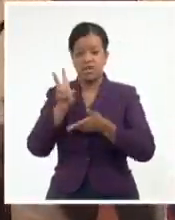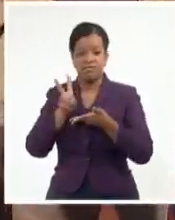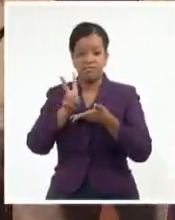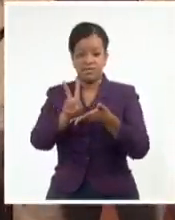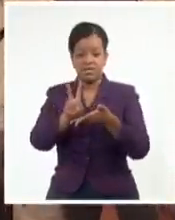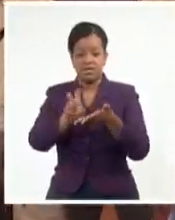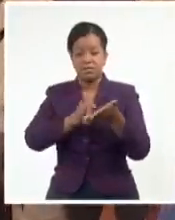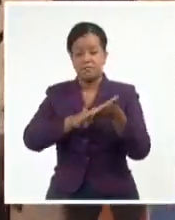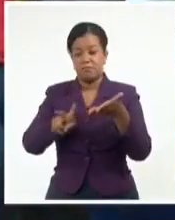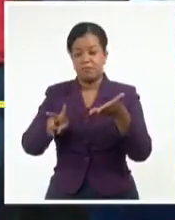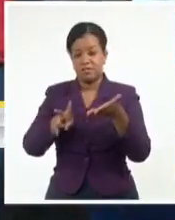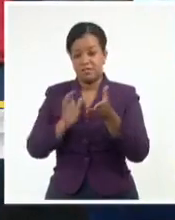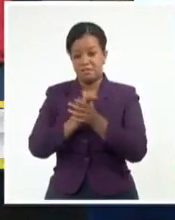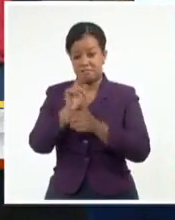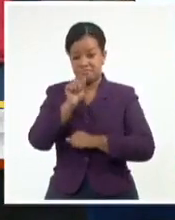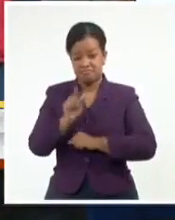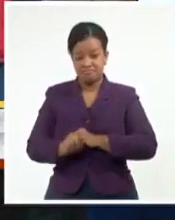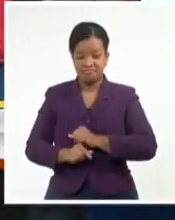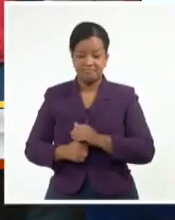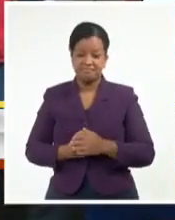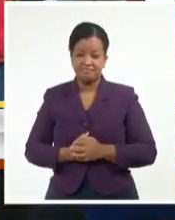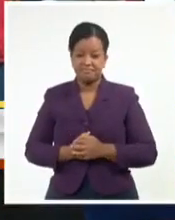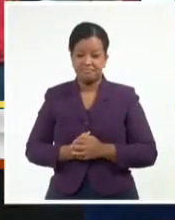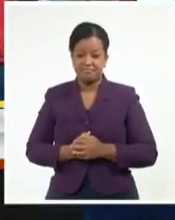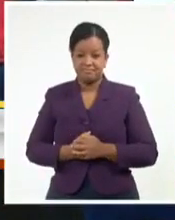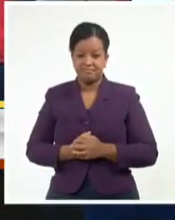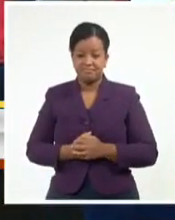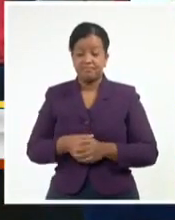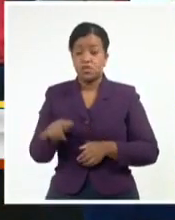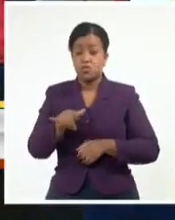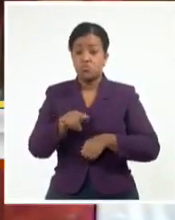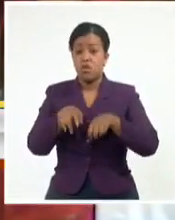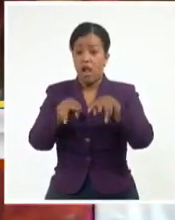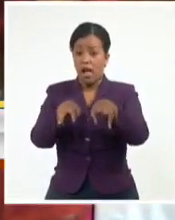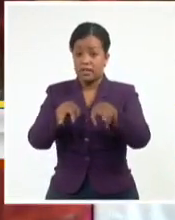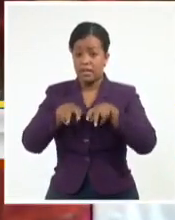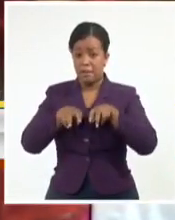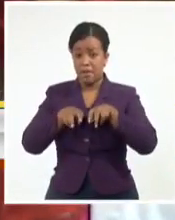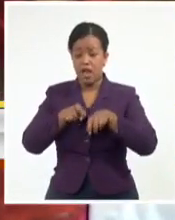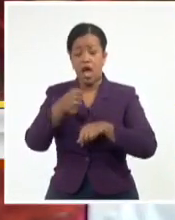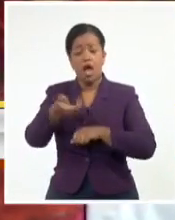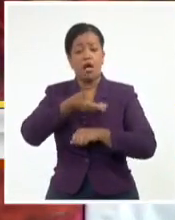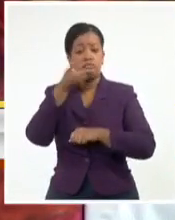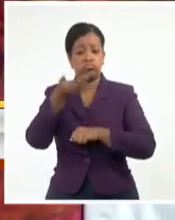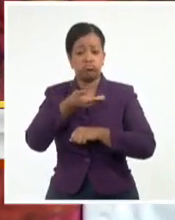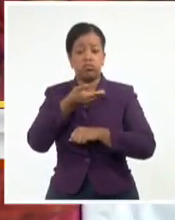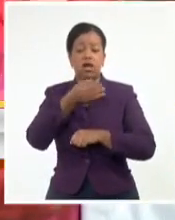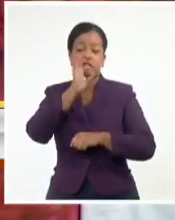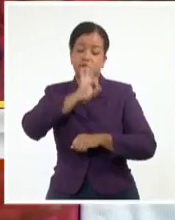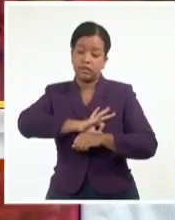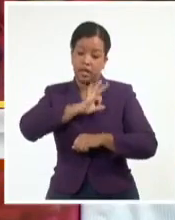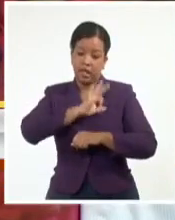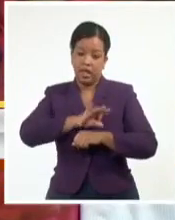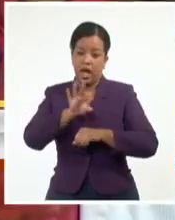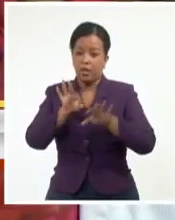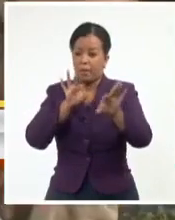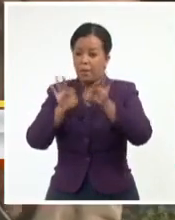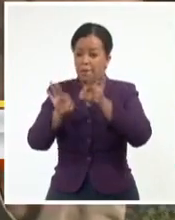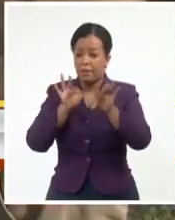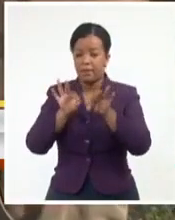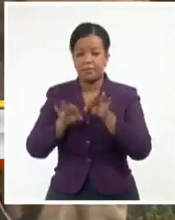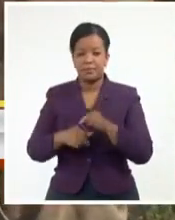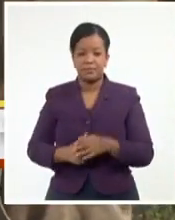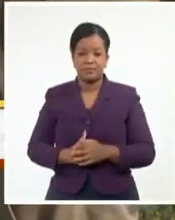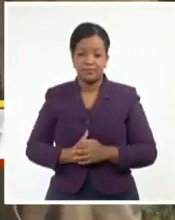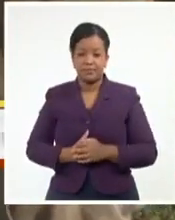la provincia de Mayabeque, así como a las asambleas de rendición de cuentas del delegado a sus electores.